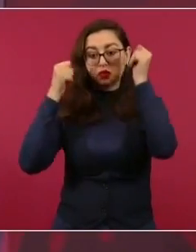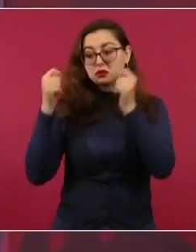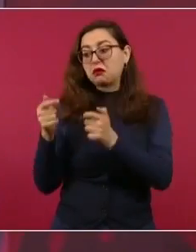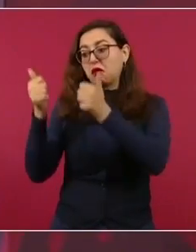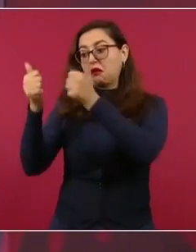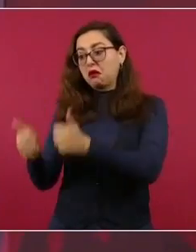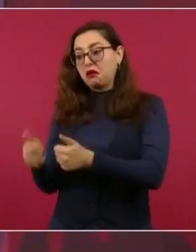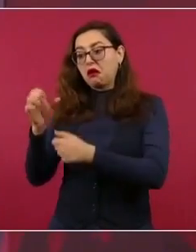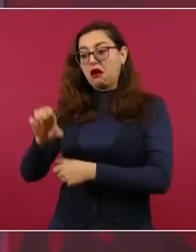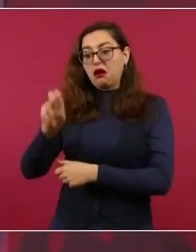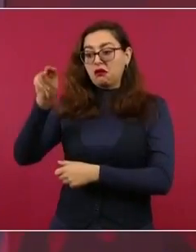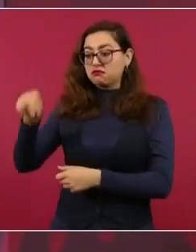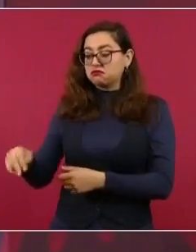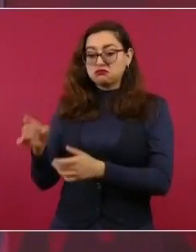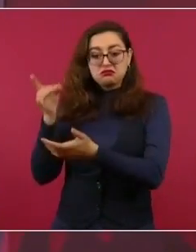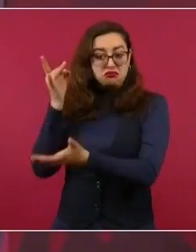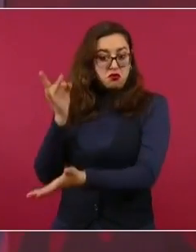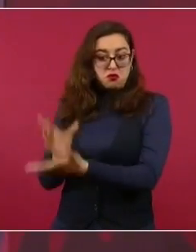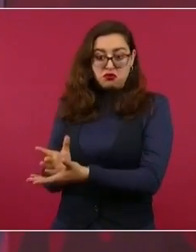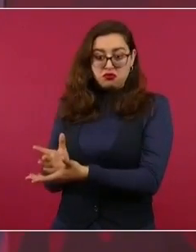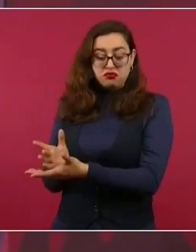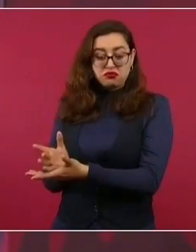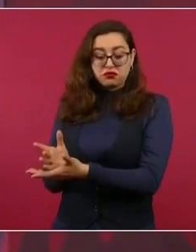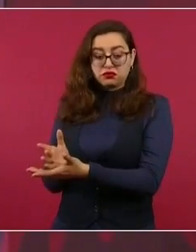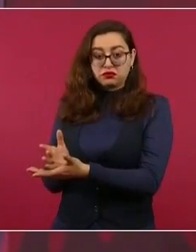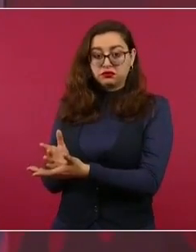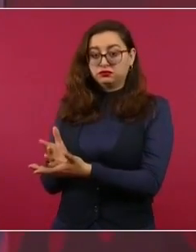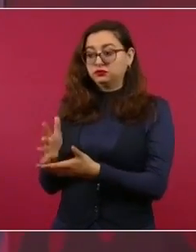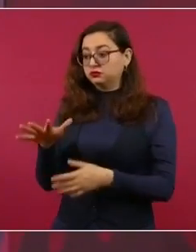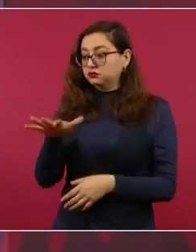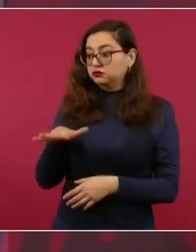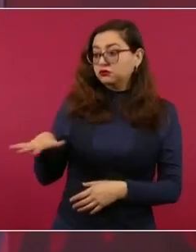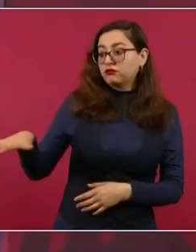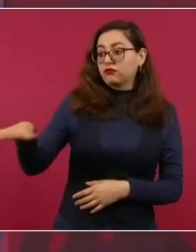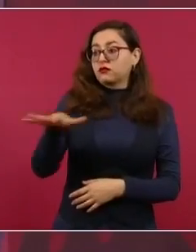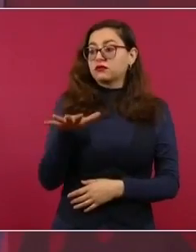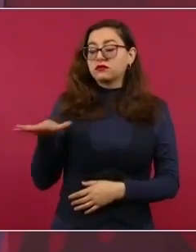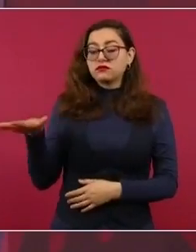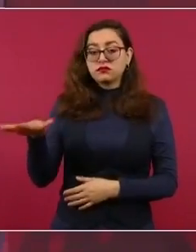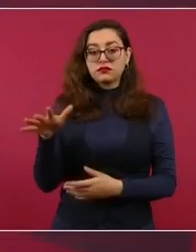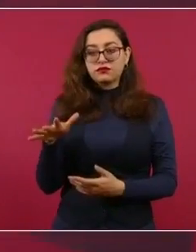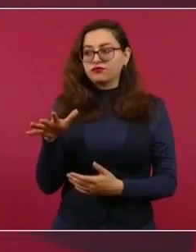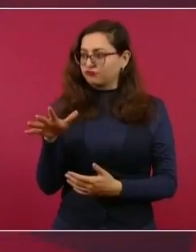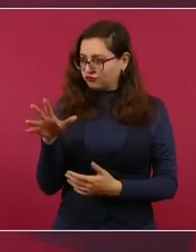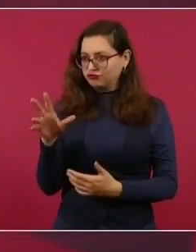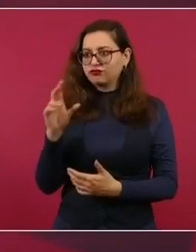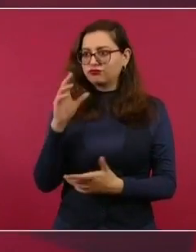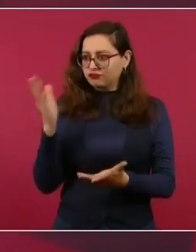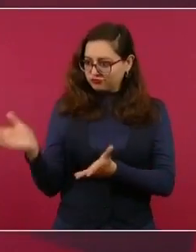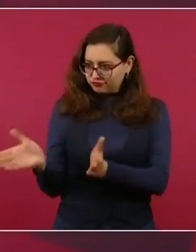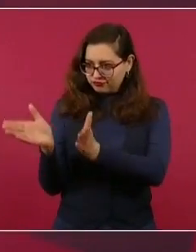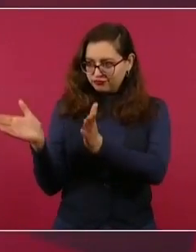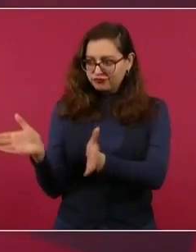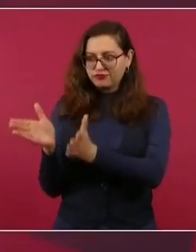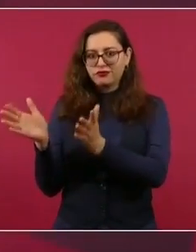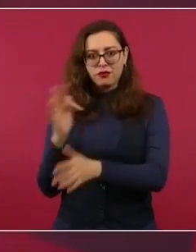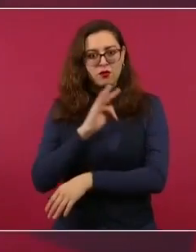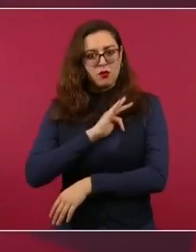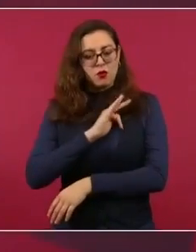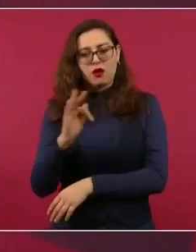se queden en Cancún en la Riviera Maya en Tulum sino que puedan visitar